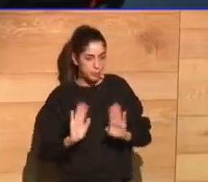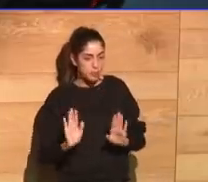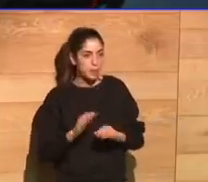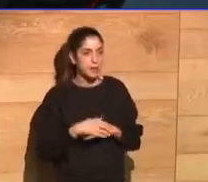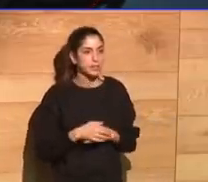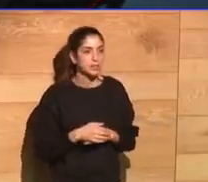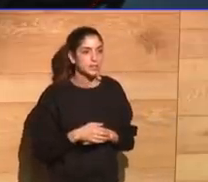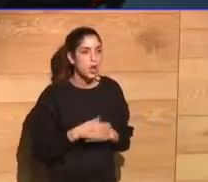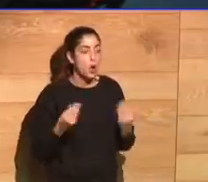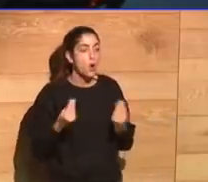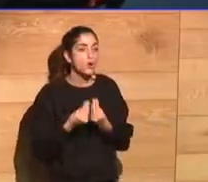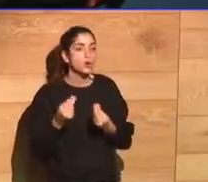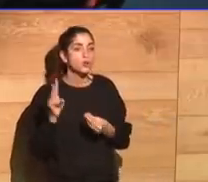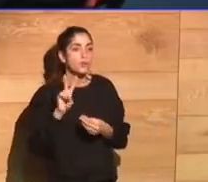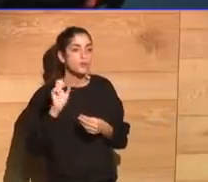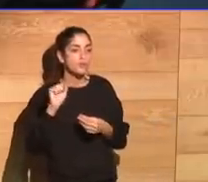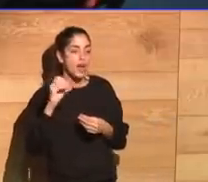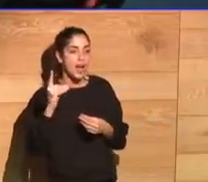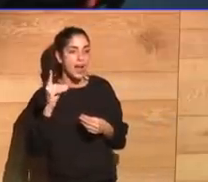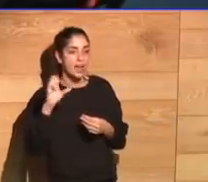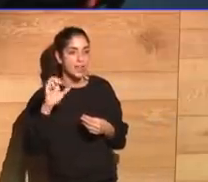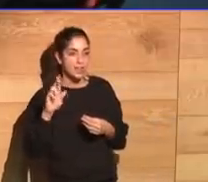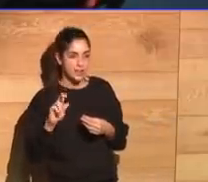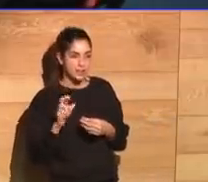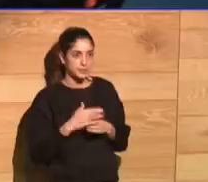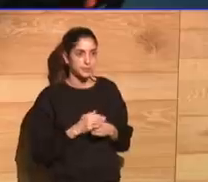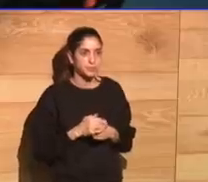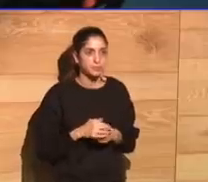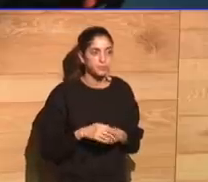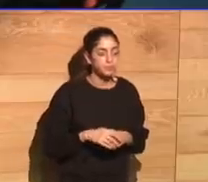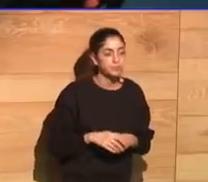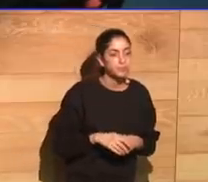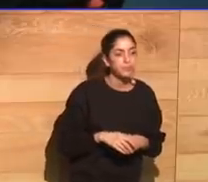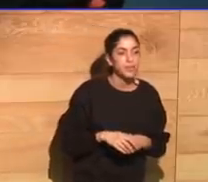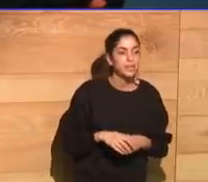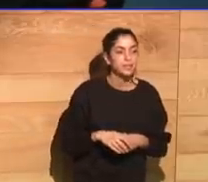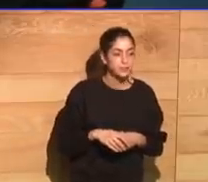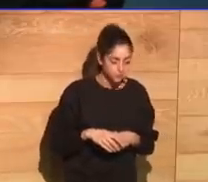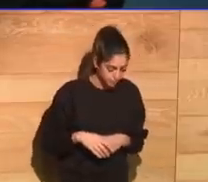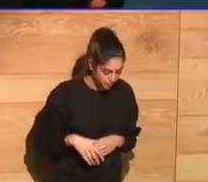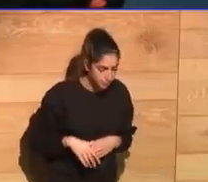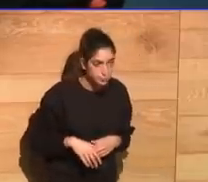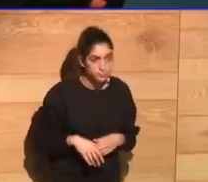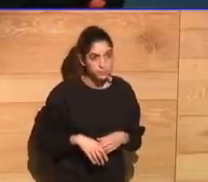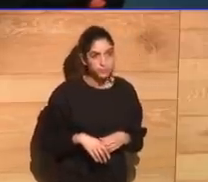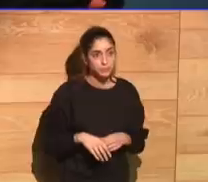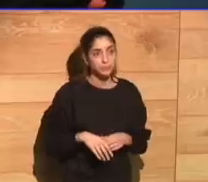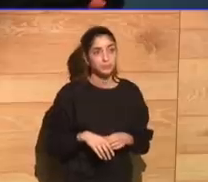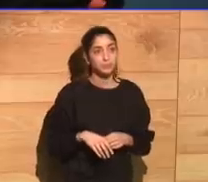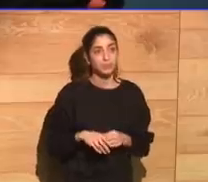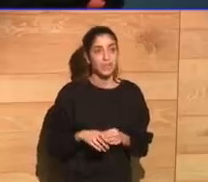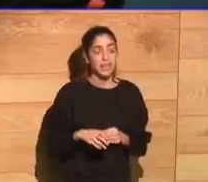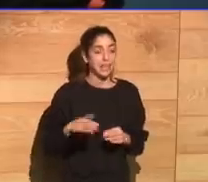Con bagels. No tiene ningún mérito. Sin entrenador personal. Que David Pro, ni que David